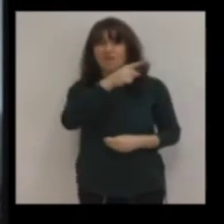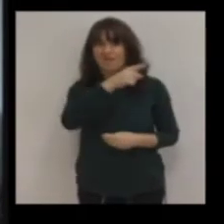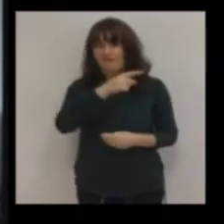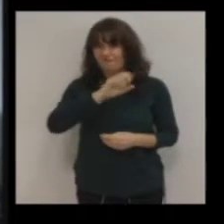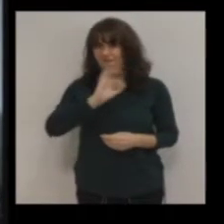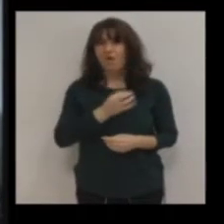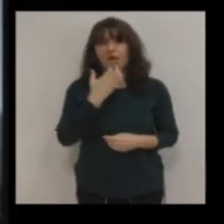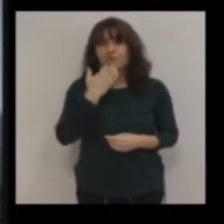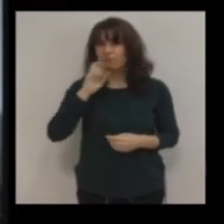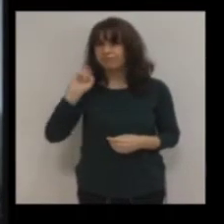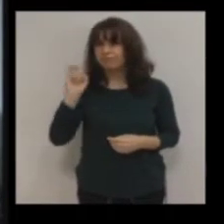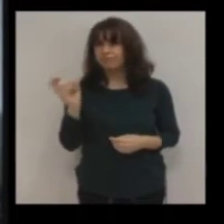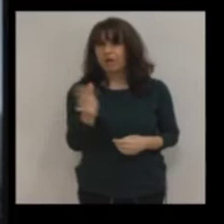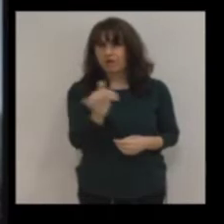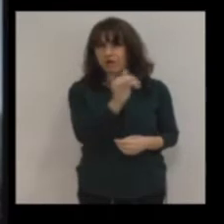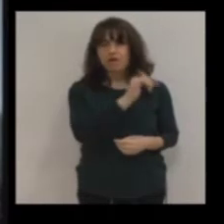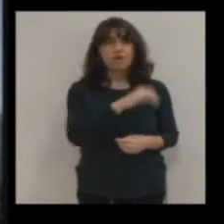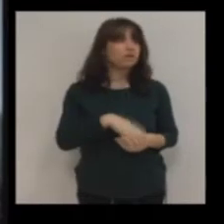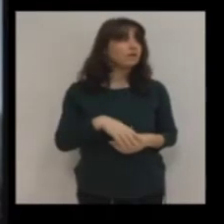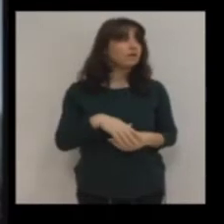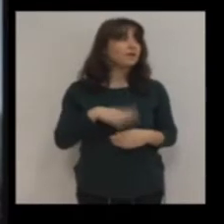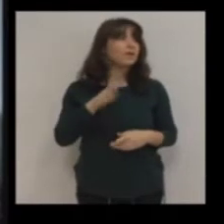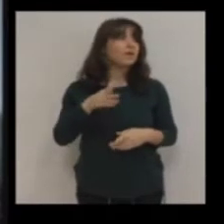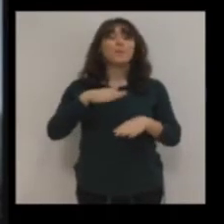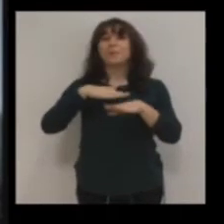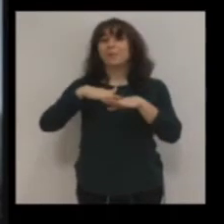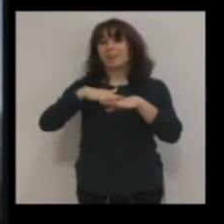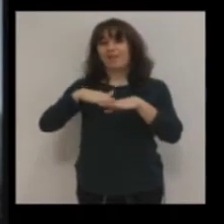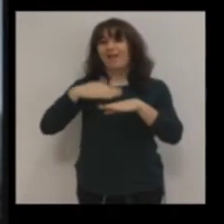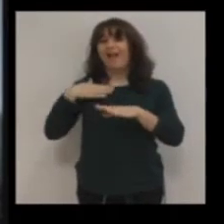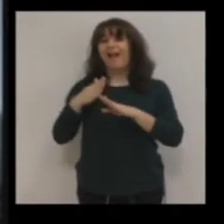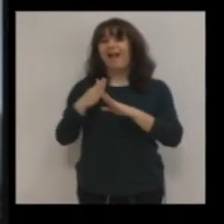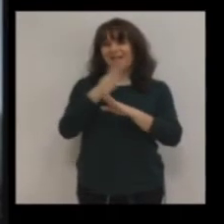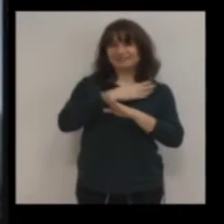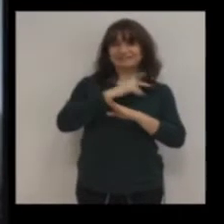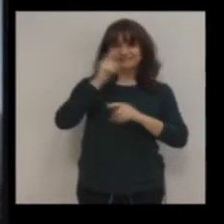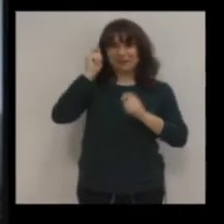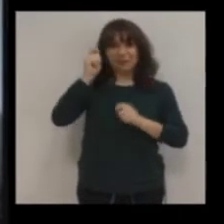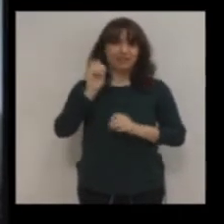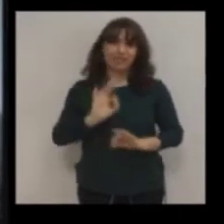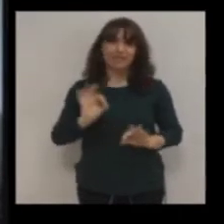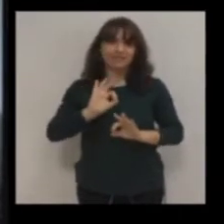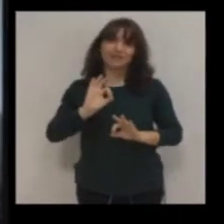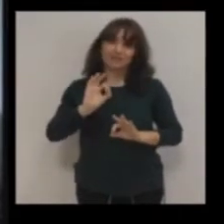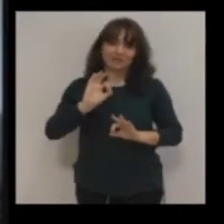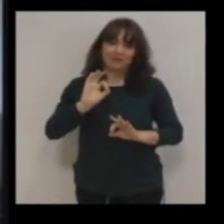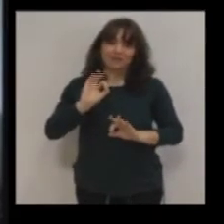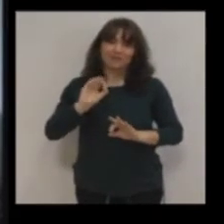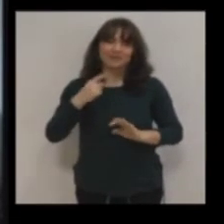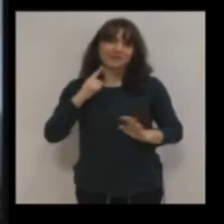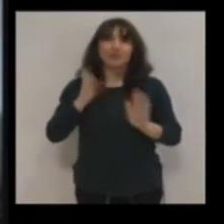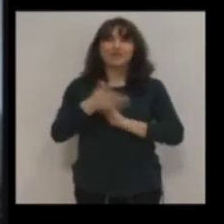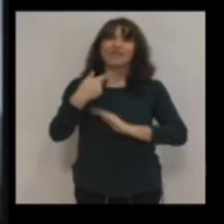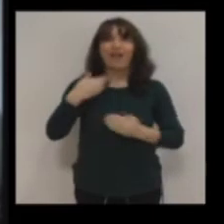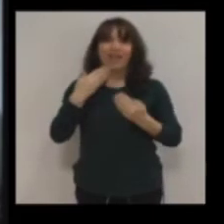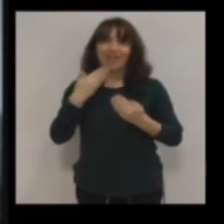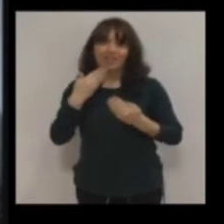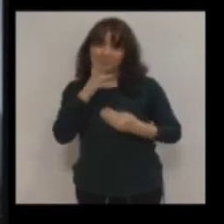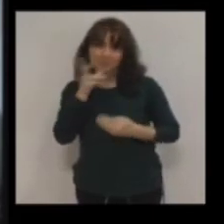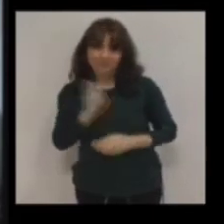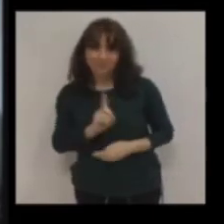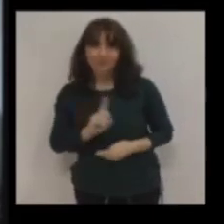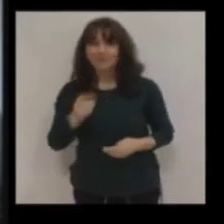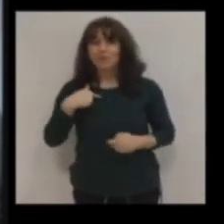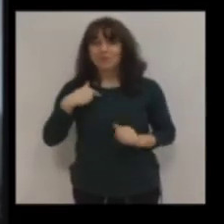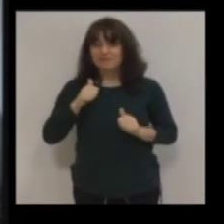yo. No he saludado antes, no porque no esté agradecida que me invitarais, sino porque al comenzar el desayuno